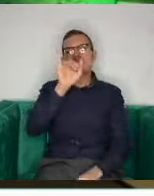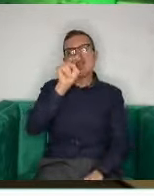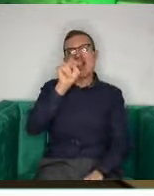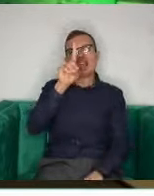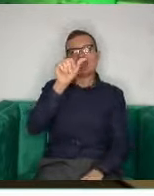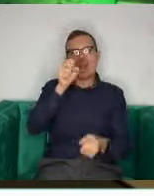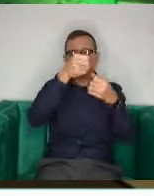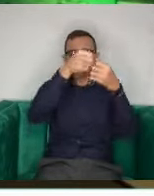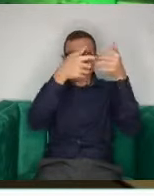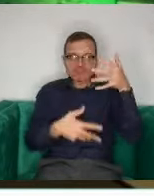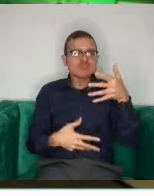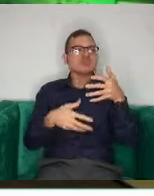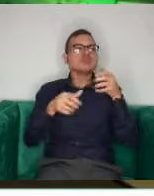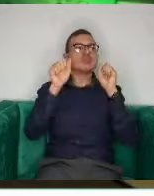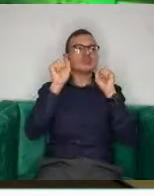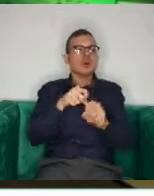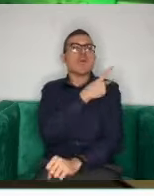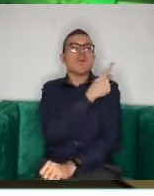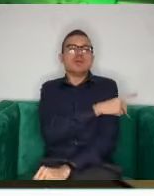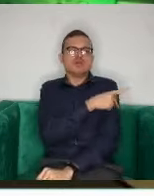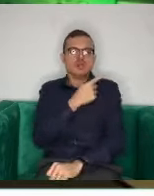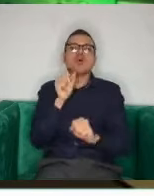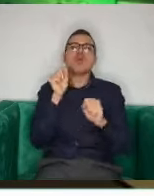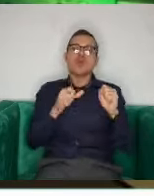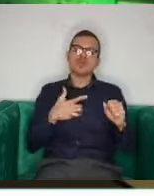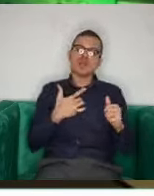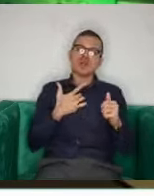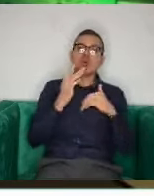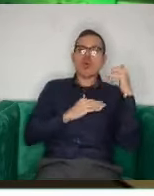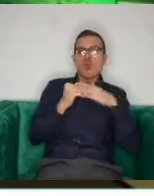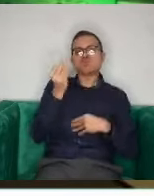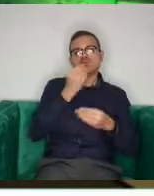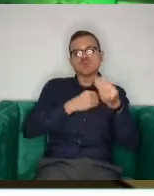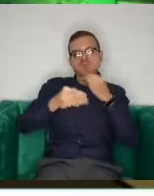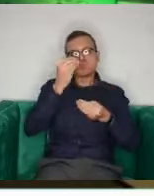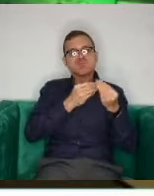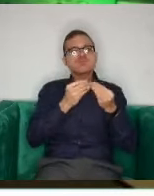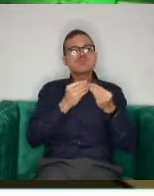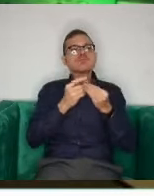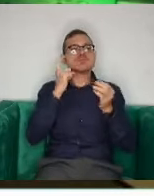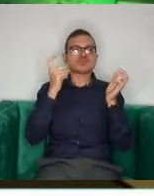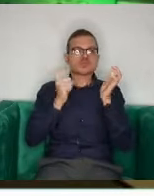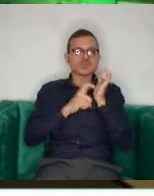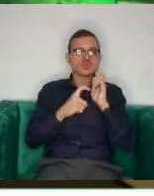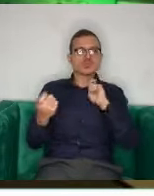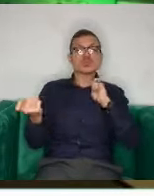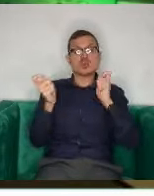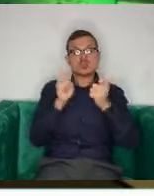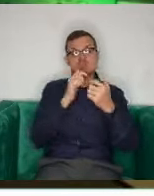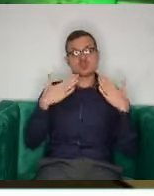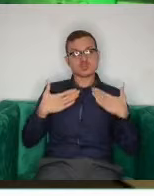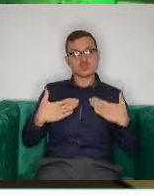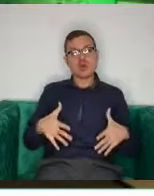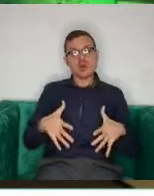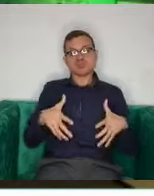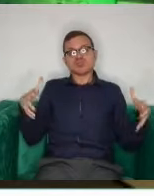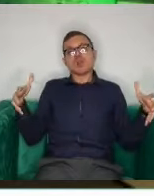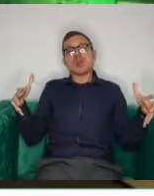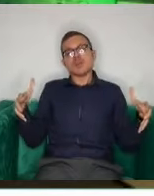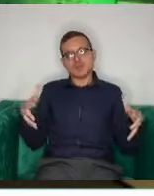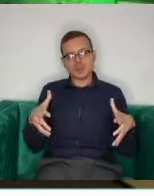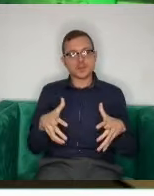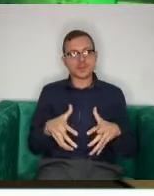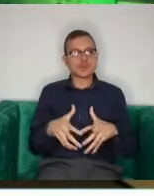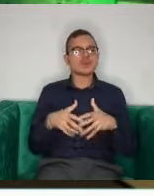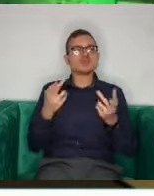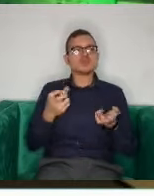que pueda haber cambios en su inflamación, cambios en su peso, alcanzar ese peso ideal, ese peso saludable que